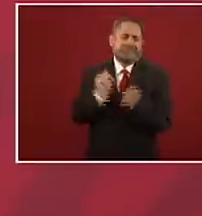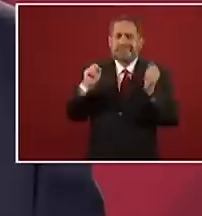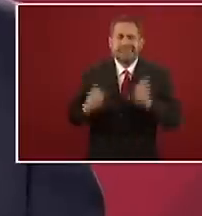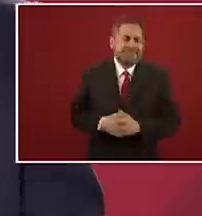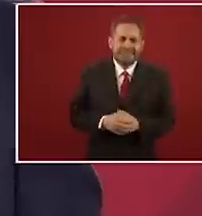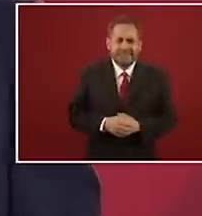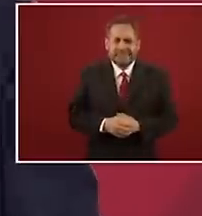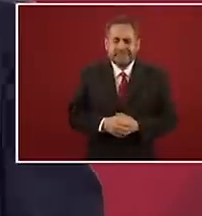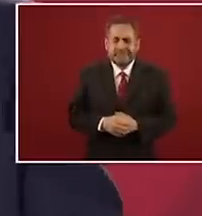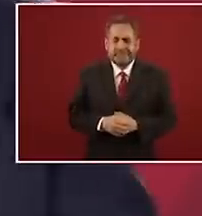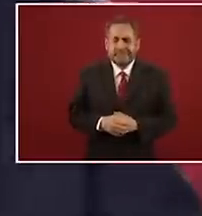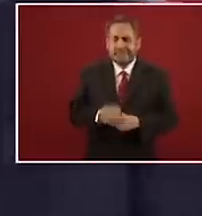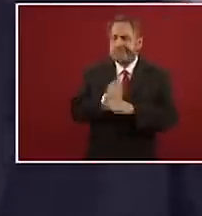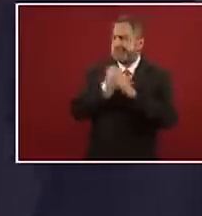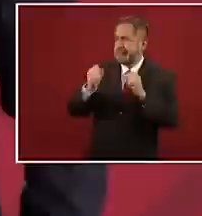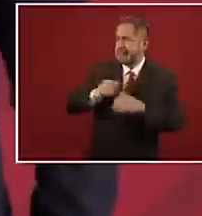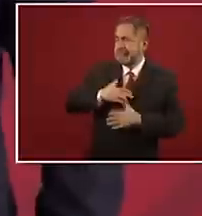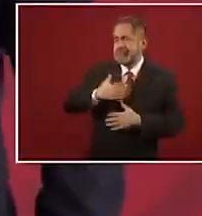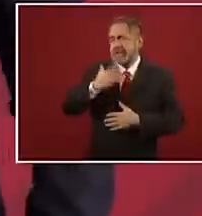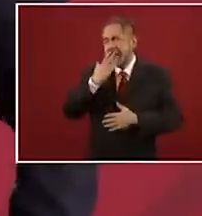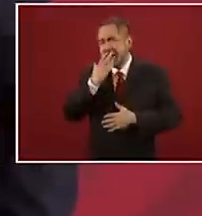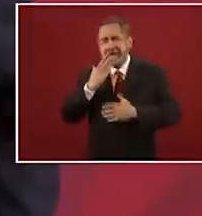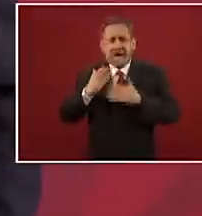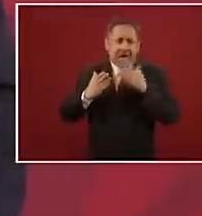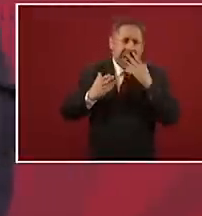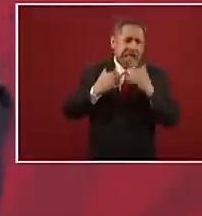nos pasaríamos todo el tiempo bostezando, ¿no?,